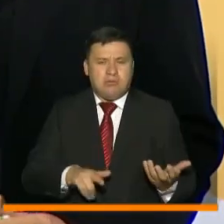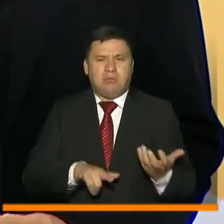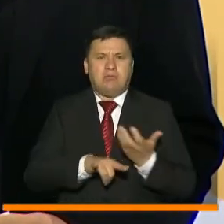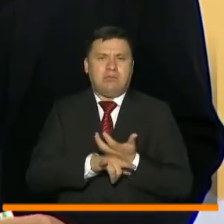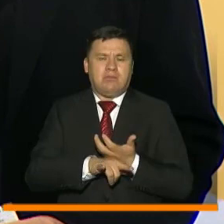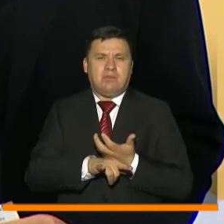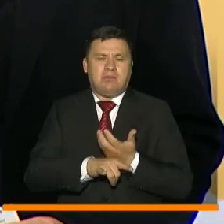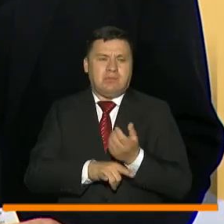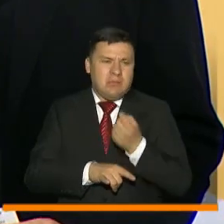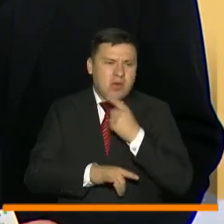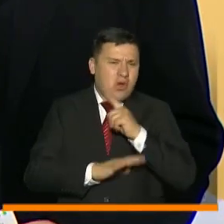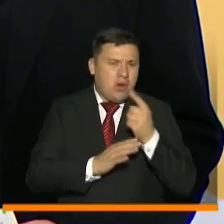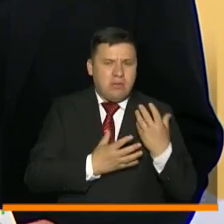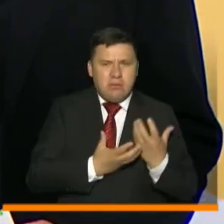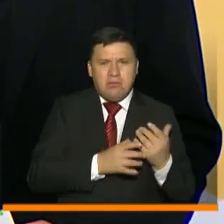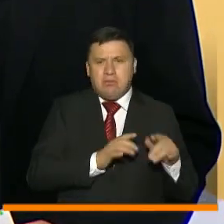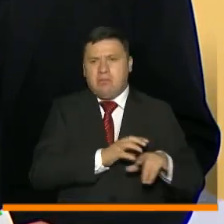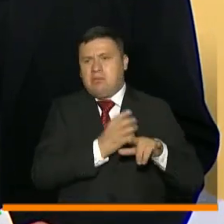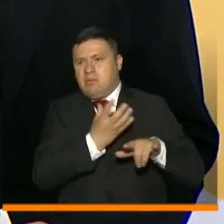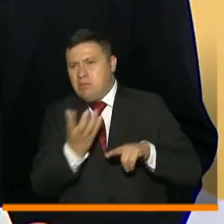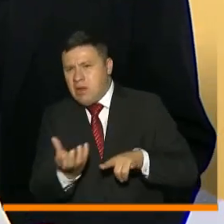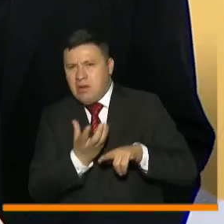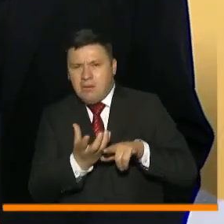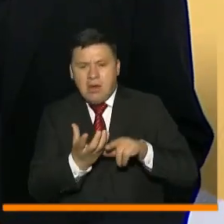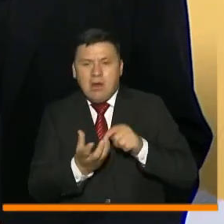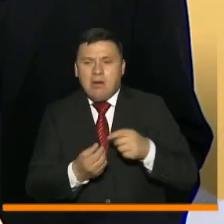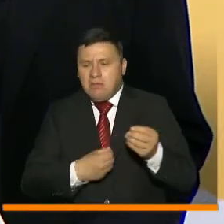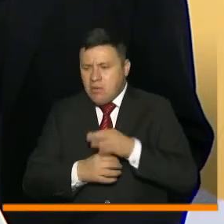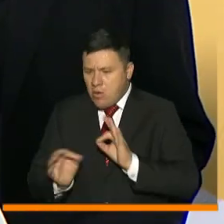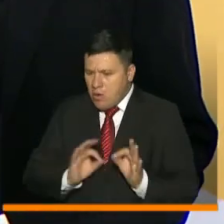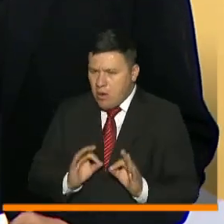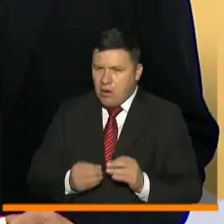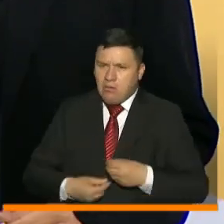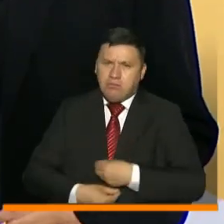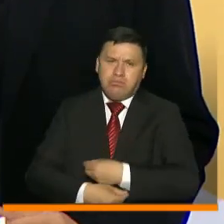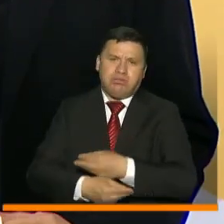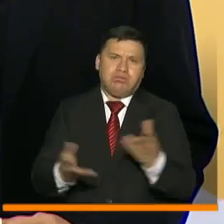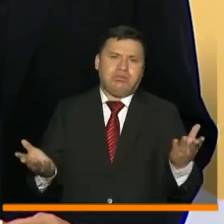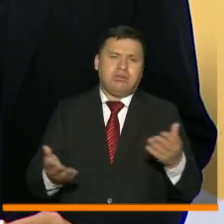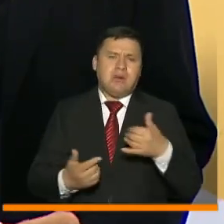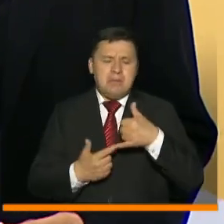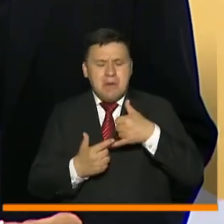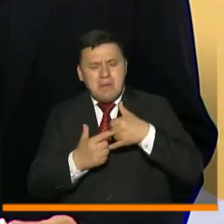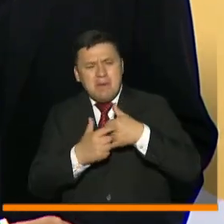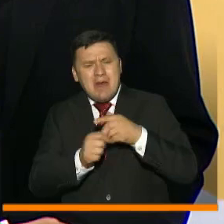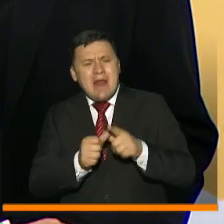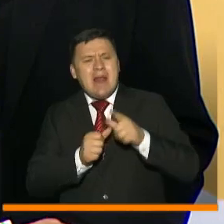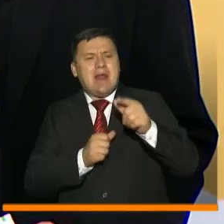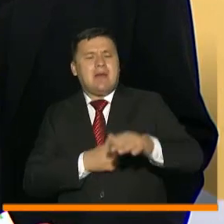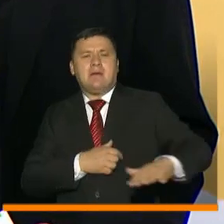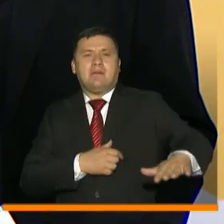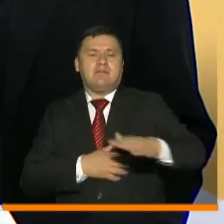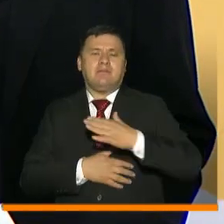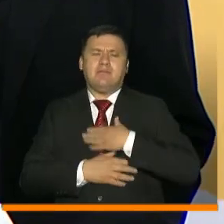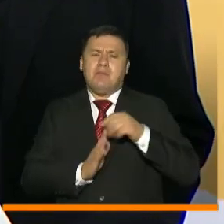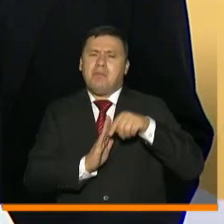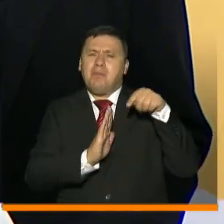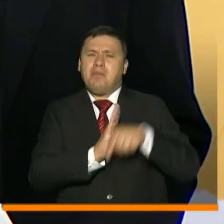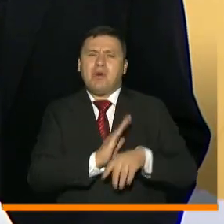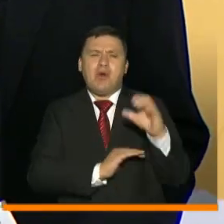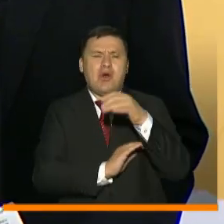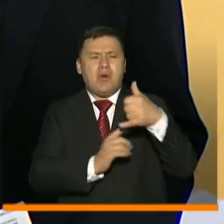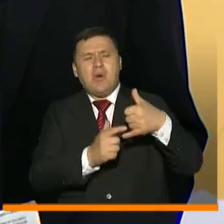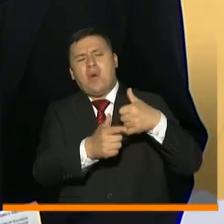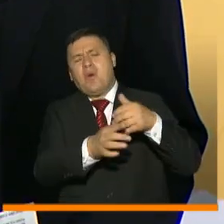cargando las aeronaves, descargando lanchas y llevándolo allá a los lugares más profundos del territorio colombiano. A los hombres y las mujeres de las Fuerzas Militares